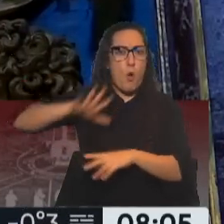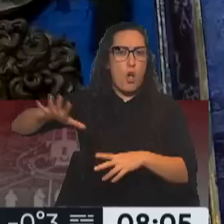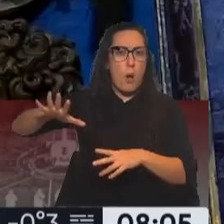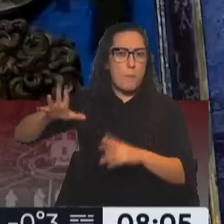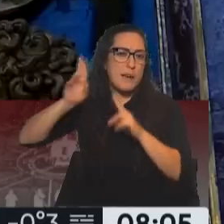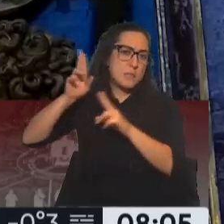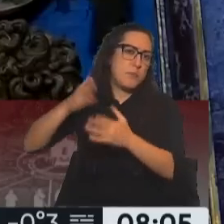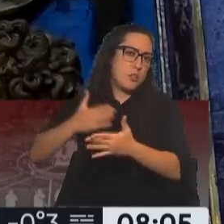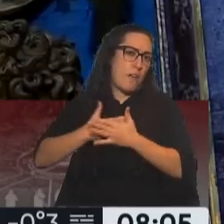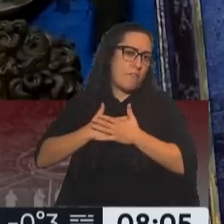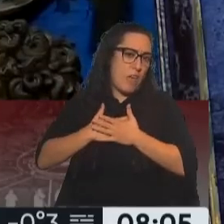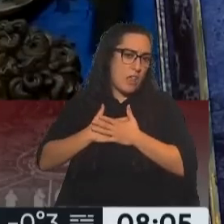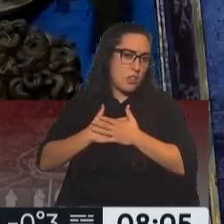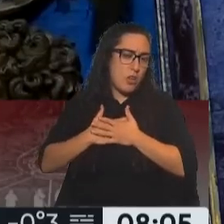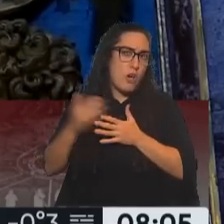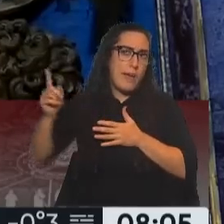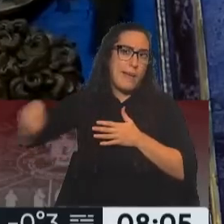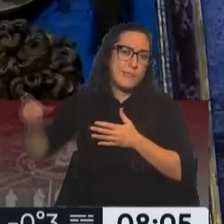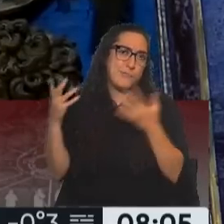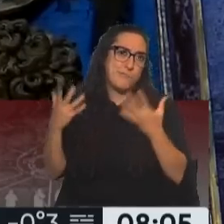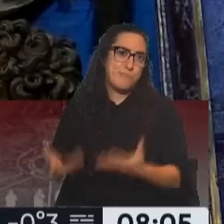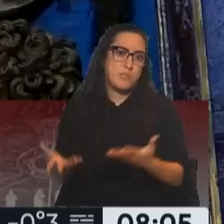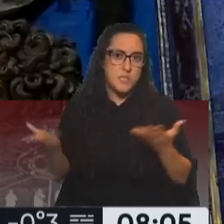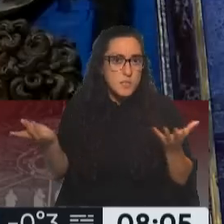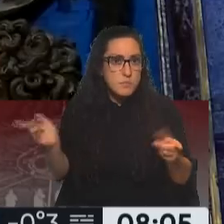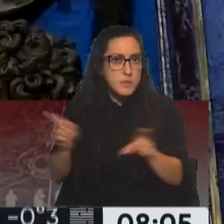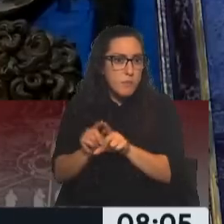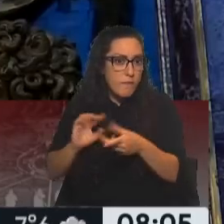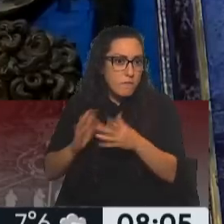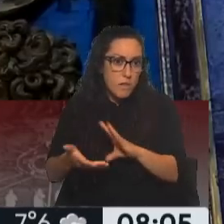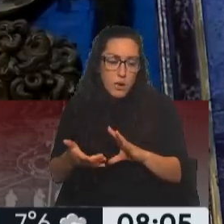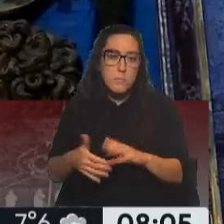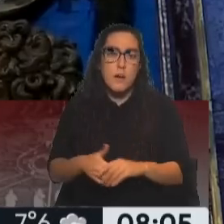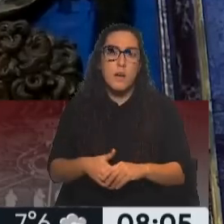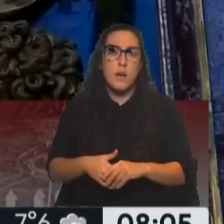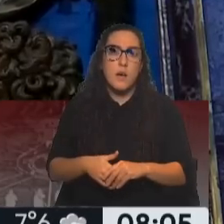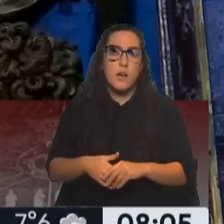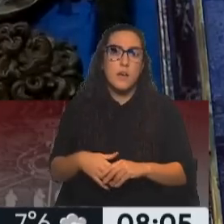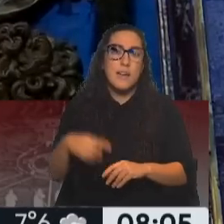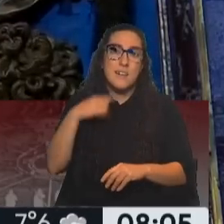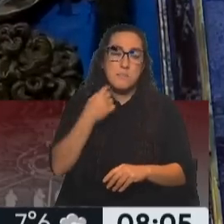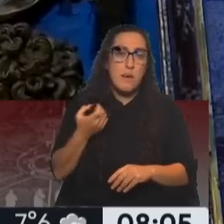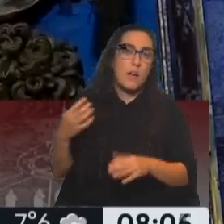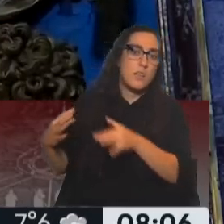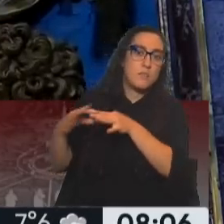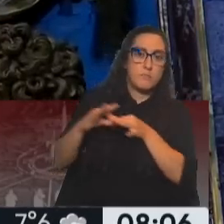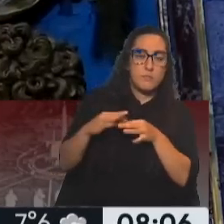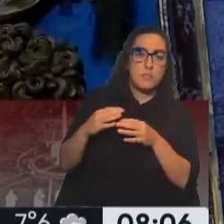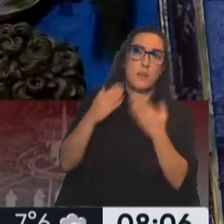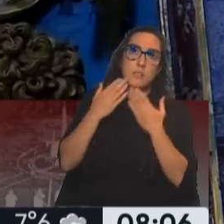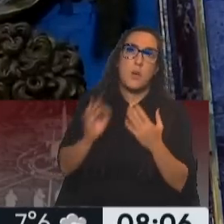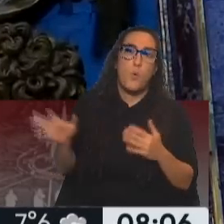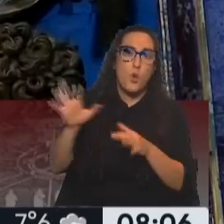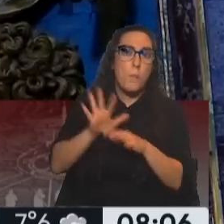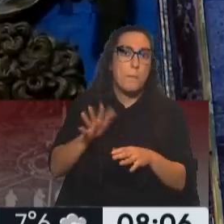y afecto, y además nieto de gallego, así que si algo agradezco es a Europa. Yo creo que